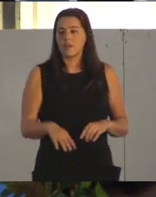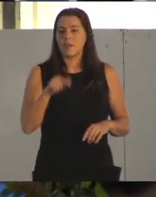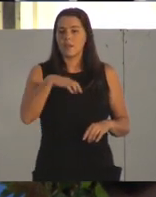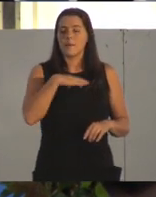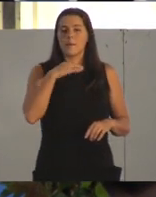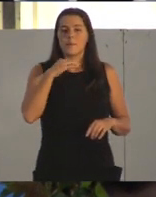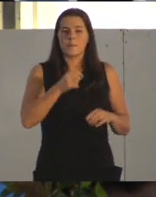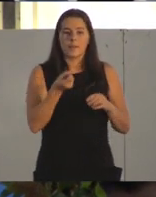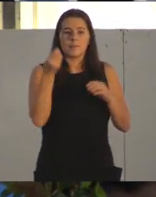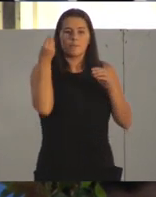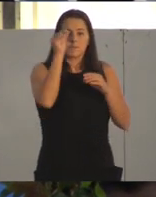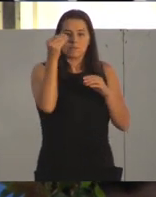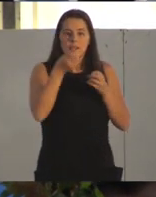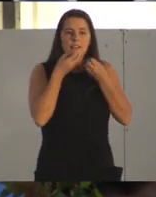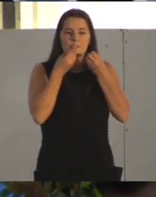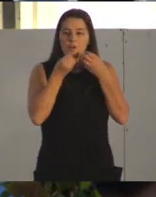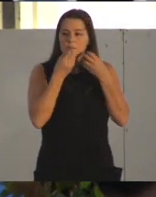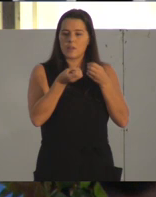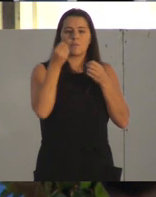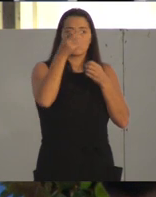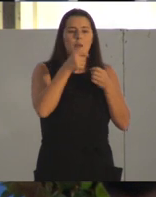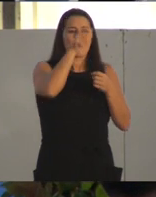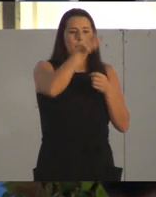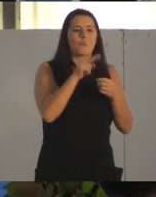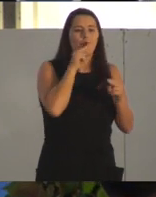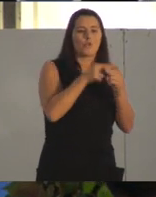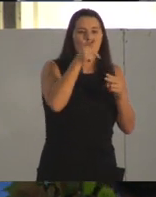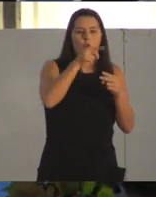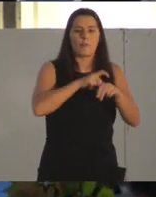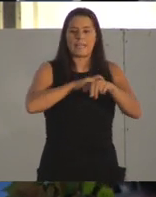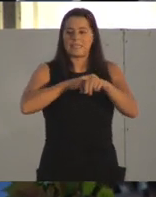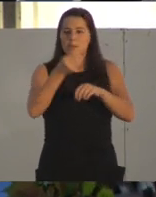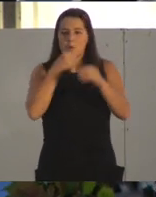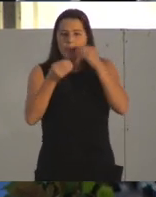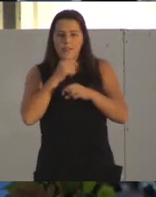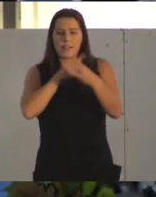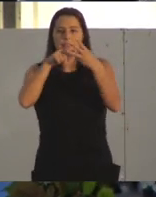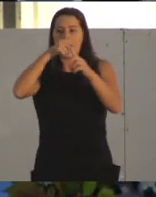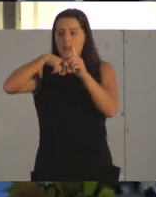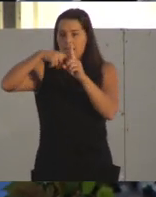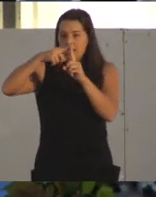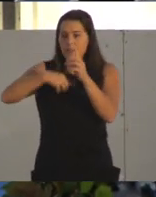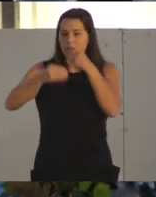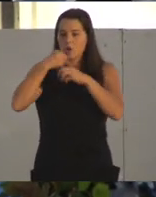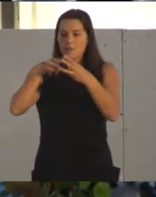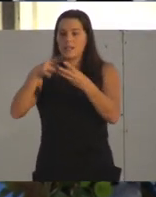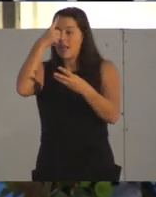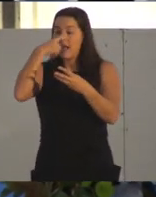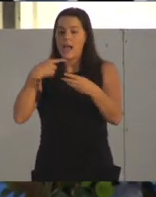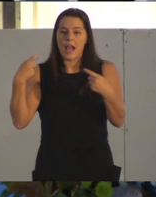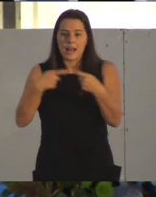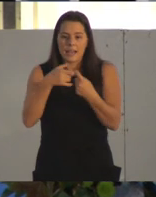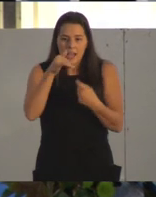se pueda introducir qué tipo de dieta tiene el usuario, qué nivel de texturizado precisa, si es alérgico,